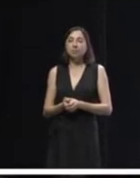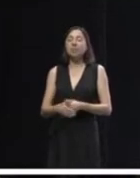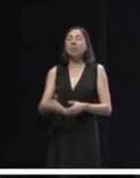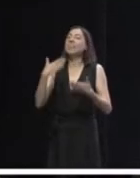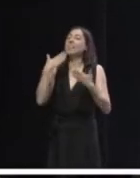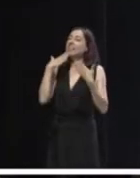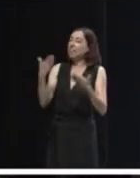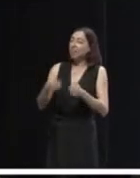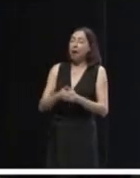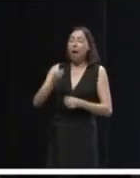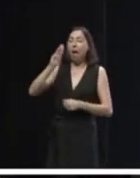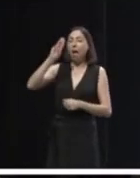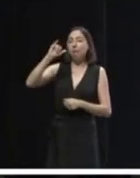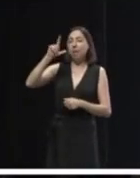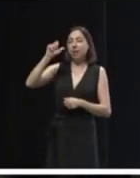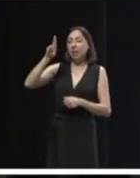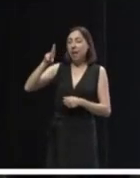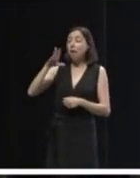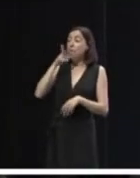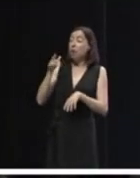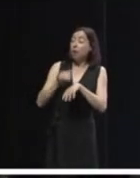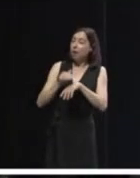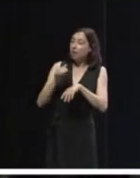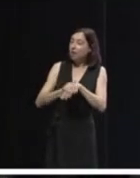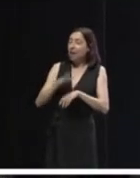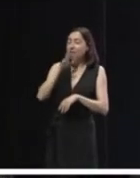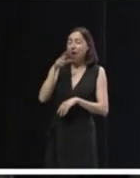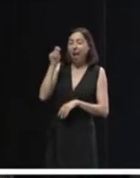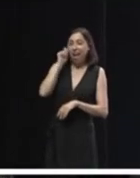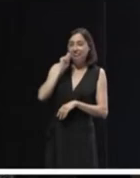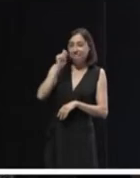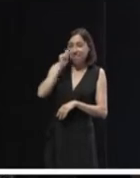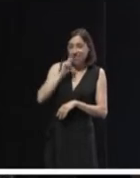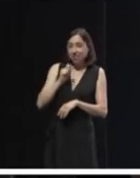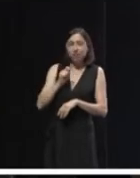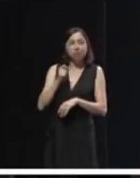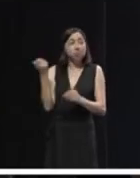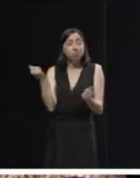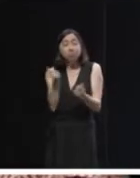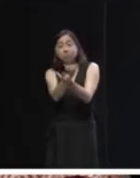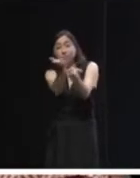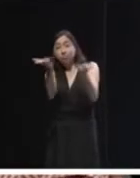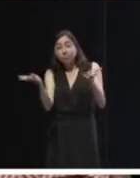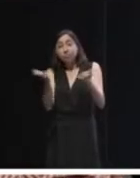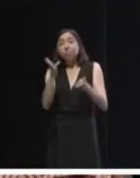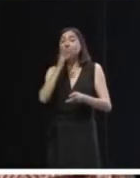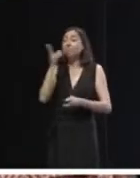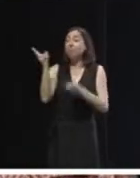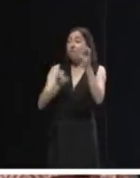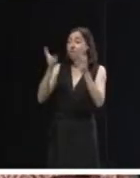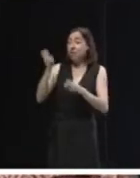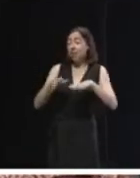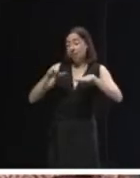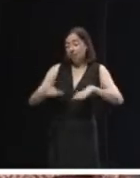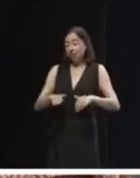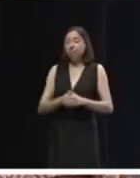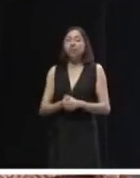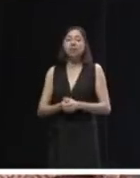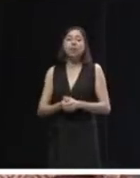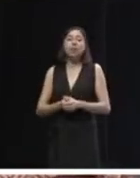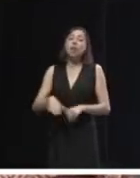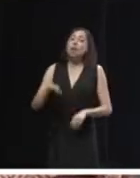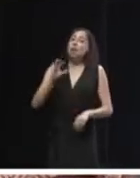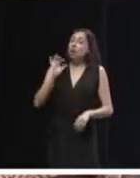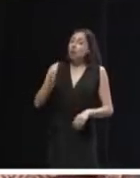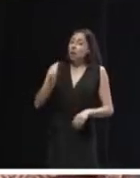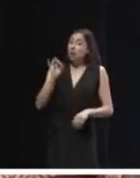Muchas gracias, Pilar, por la amistad, por los afectos y a todos vosotros por estar aquí presentes. La verdad es que en